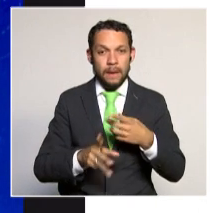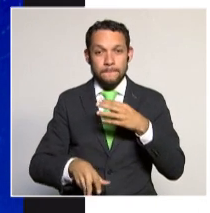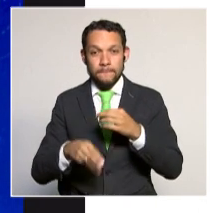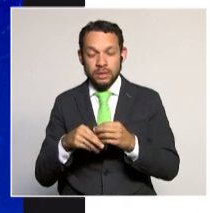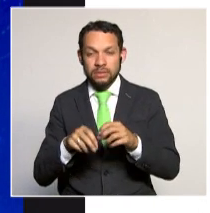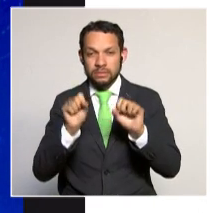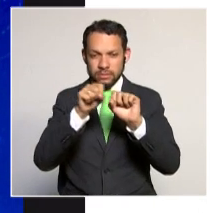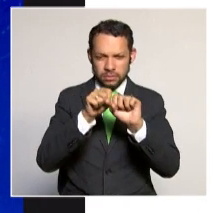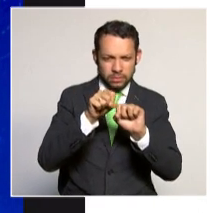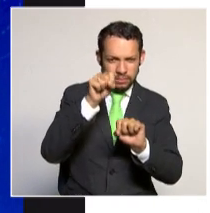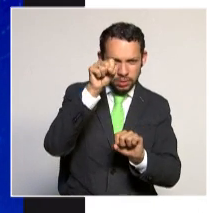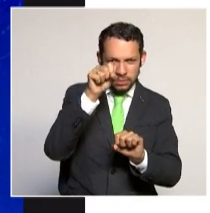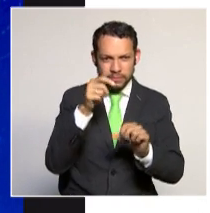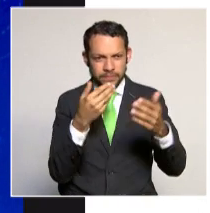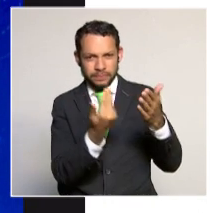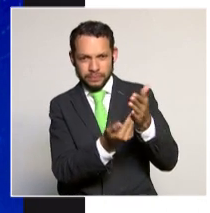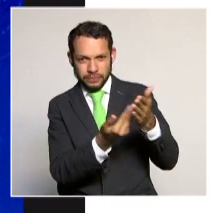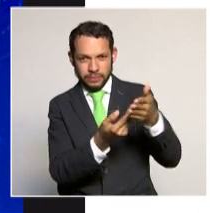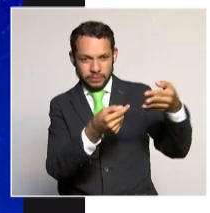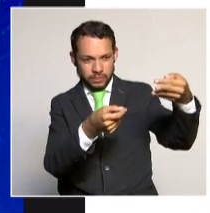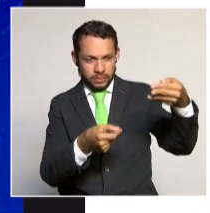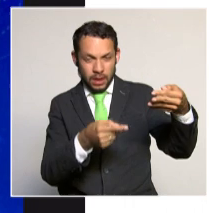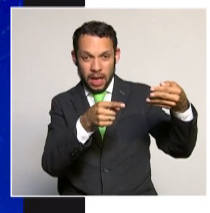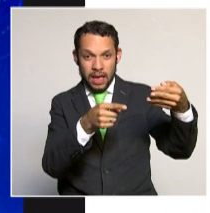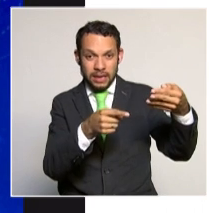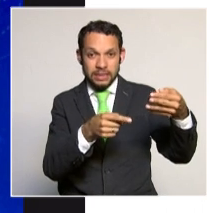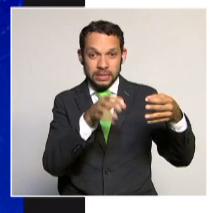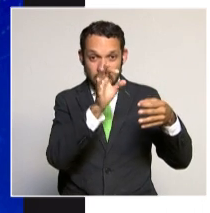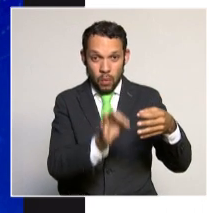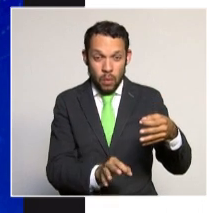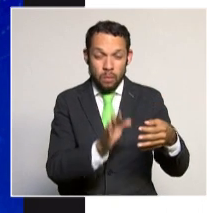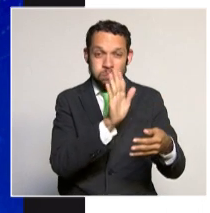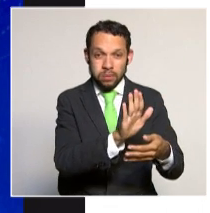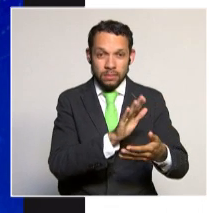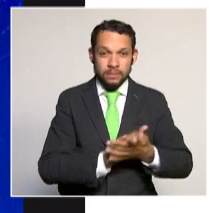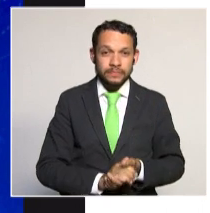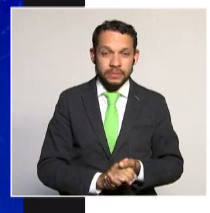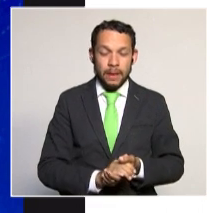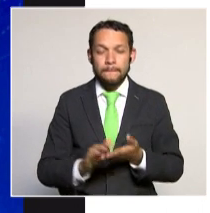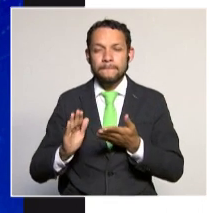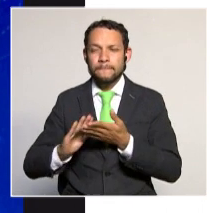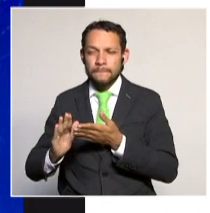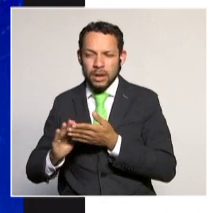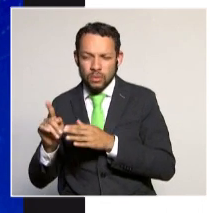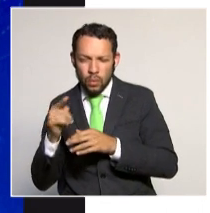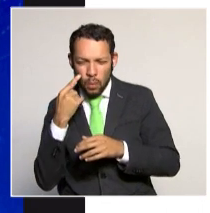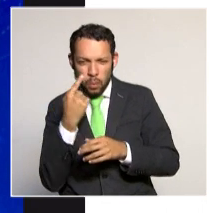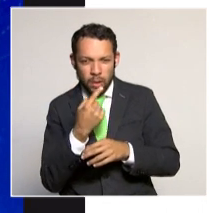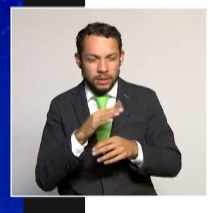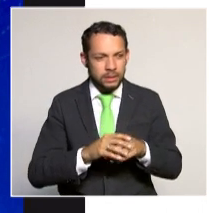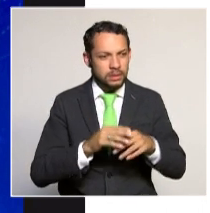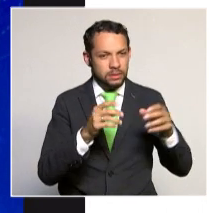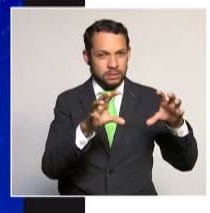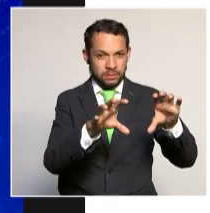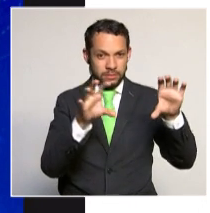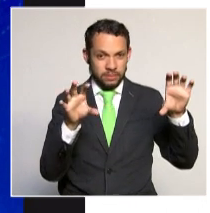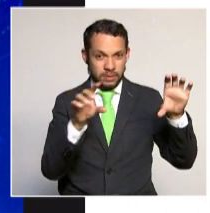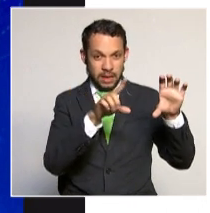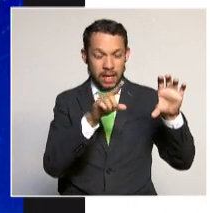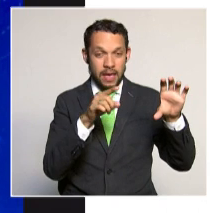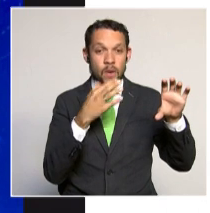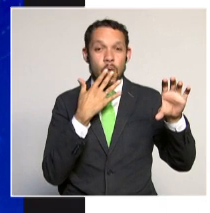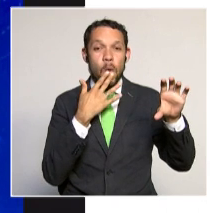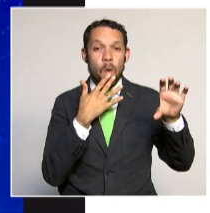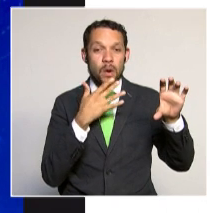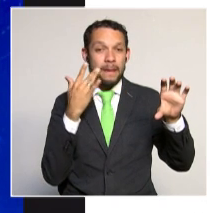ustedes acá, esta parte, perdón, este sector, lo voy a colorear